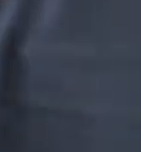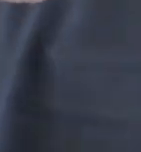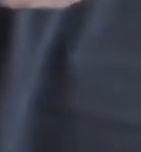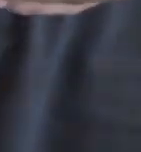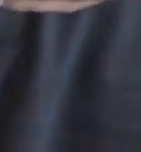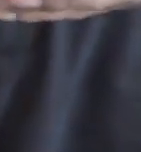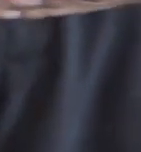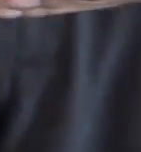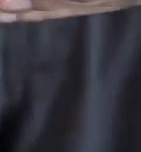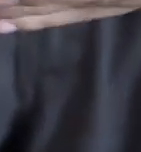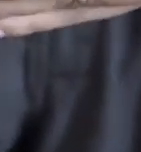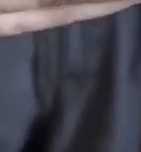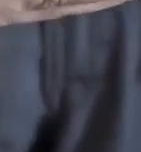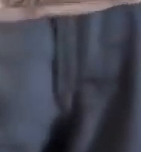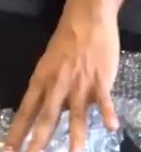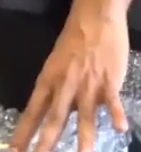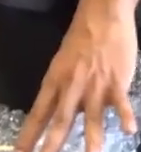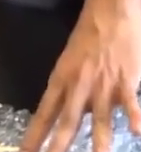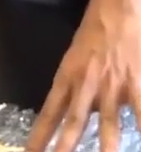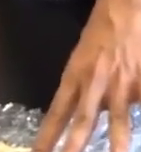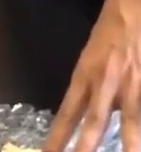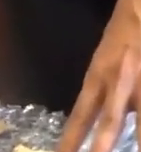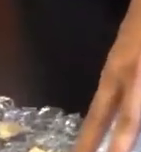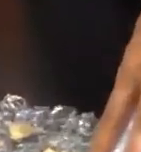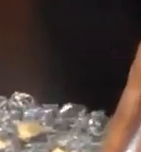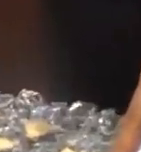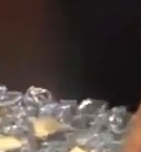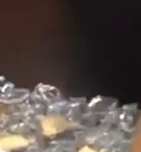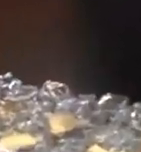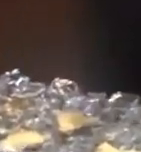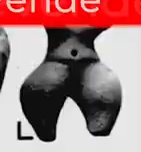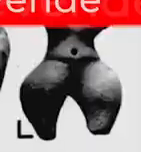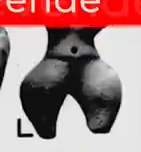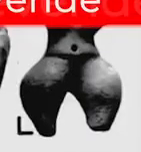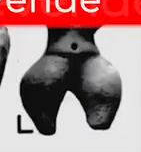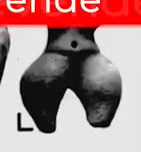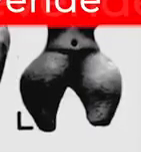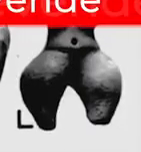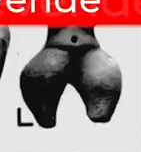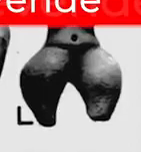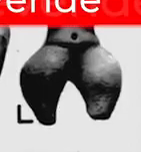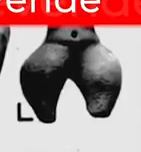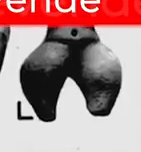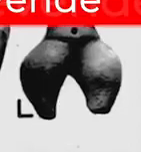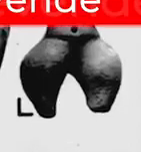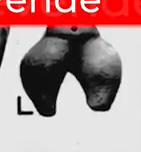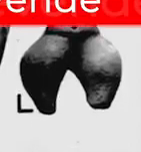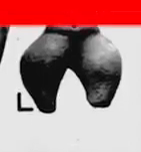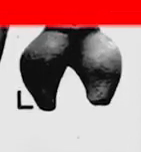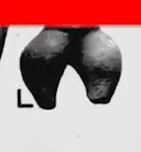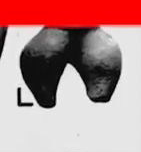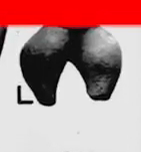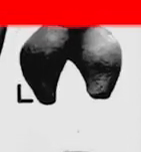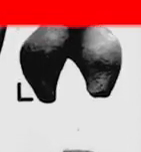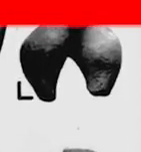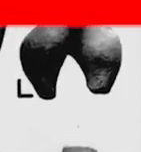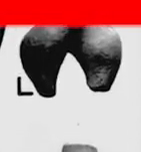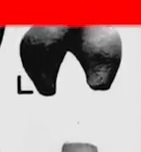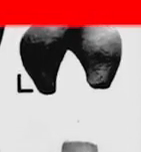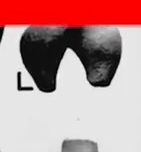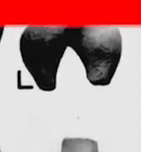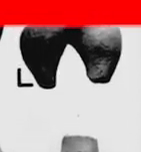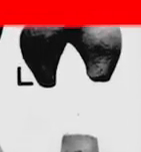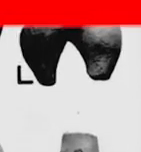del INAH más cercana a tu localidad. Seguiremos repitiendo: Mi patrimonio no se vende, se